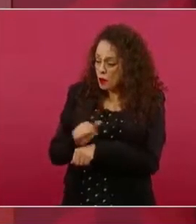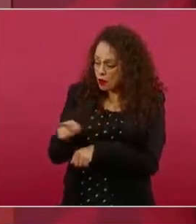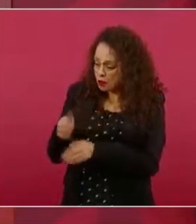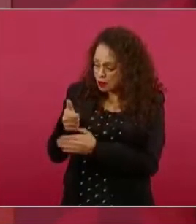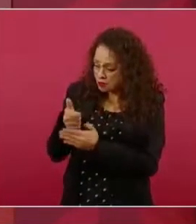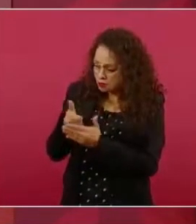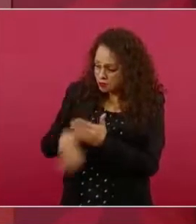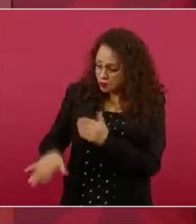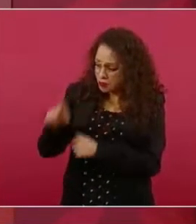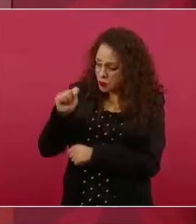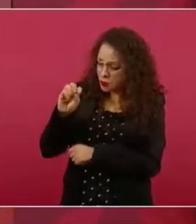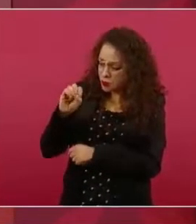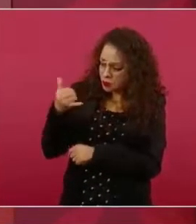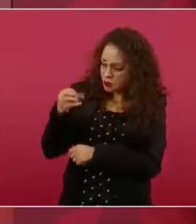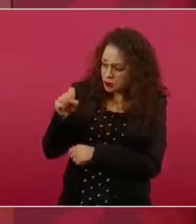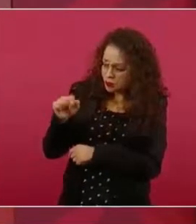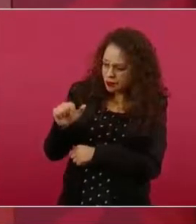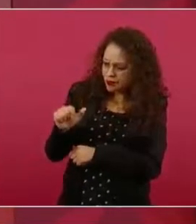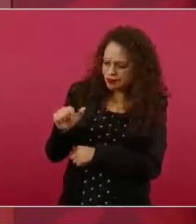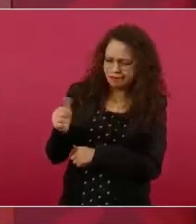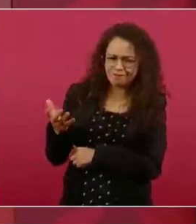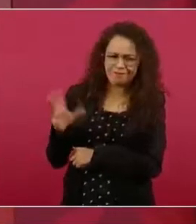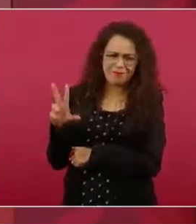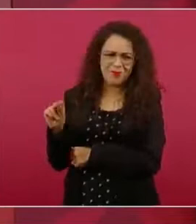O sea,